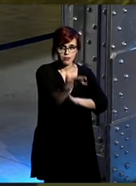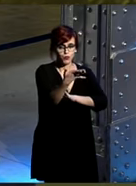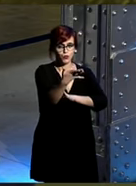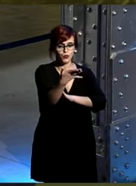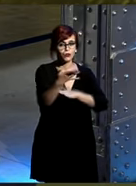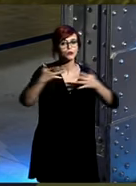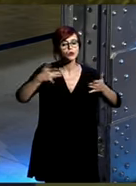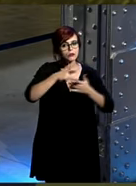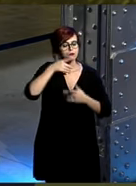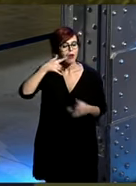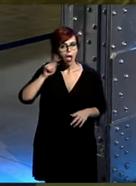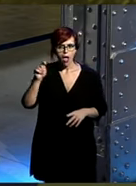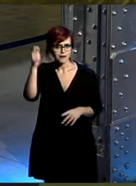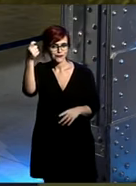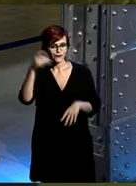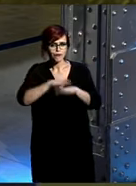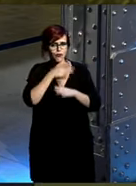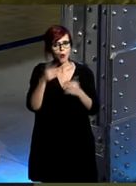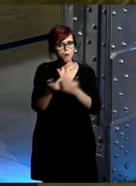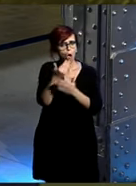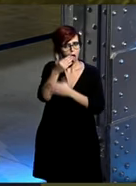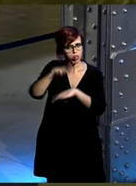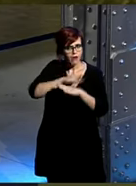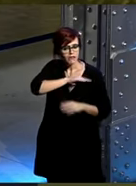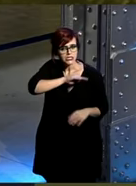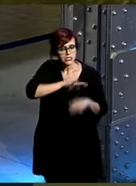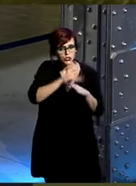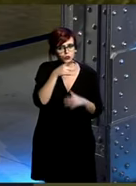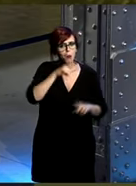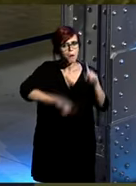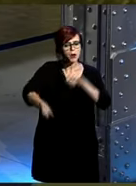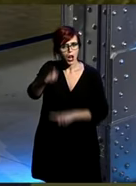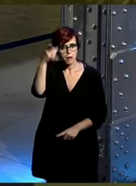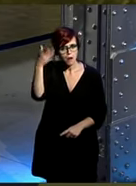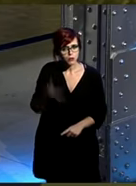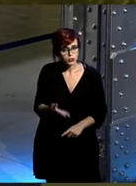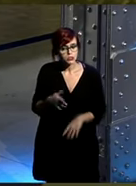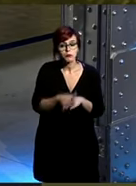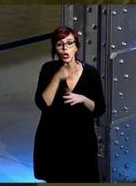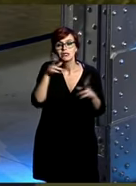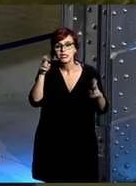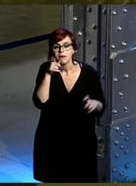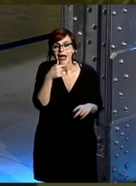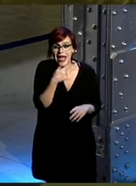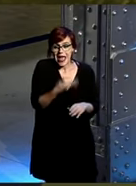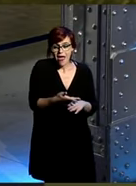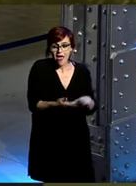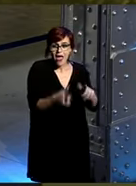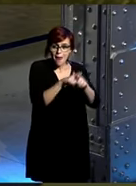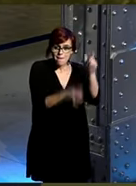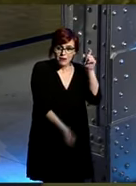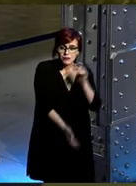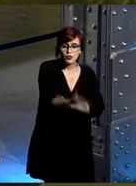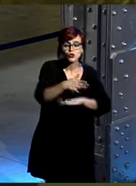un gran éxito, porque se puso muy de moda el emprendimiento. Por otra parte, es un gran problema, porque todo el mundo entiende que el emprendimiento es lo que ven los